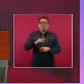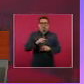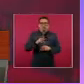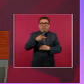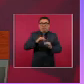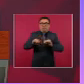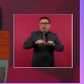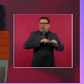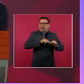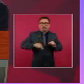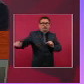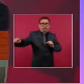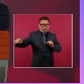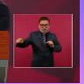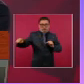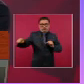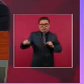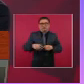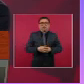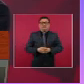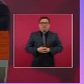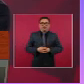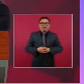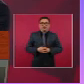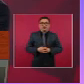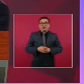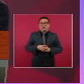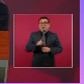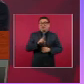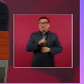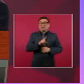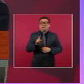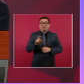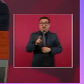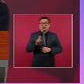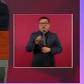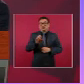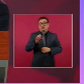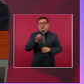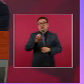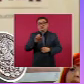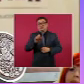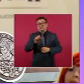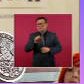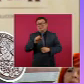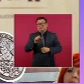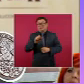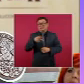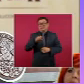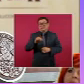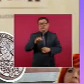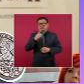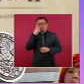desplazarse hasta más de 160 kilómetros por hora.